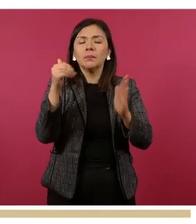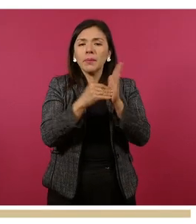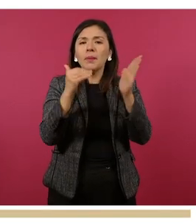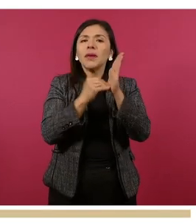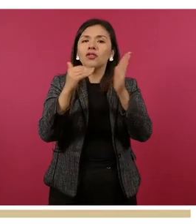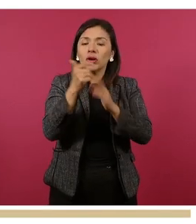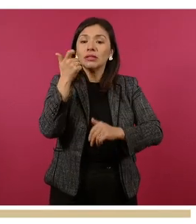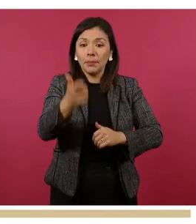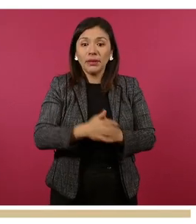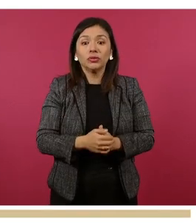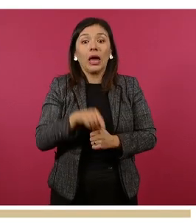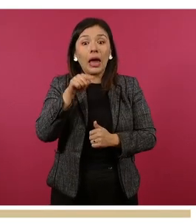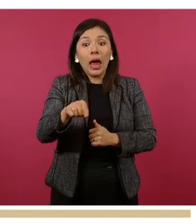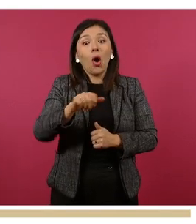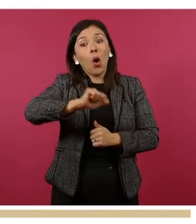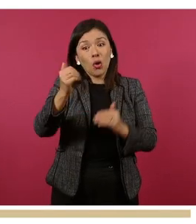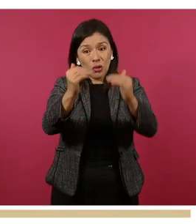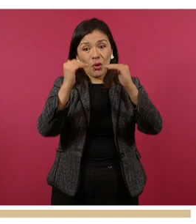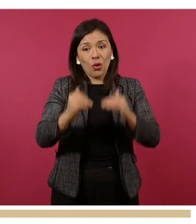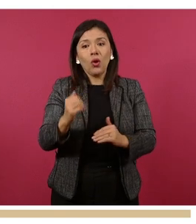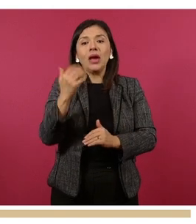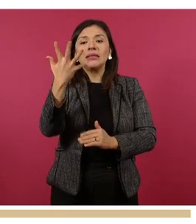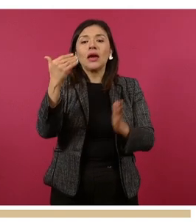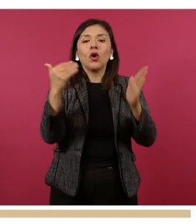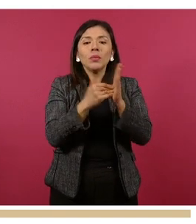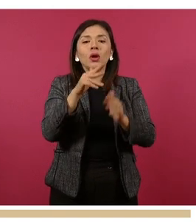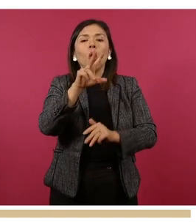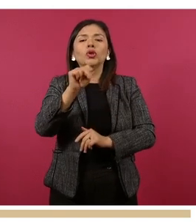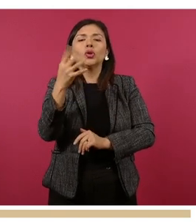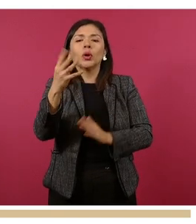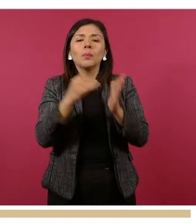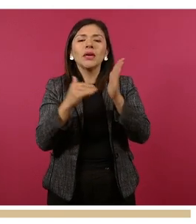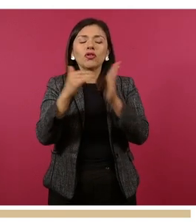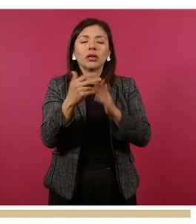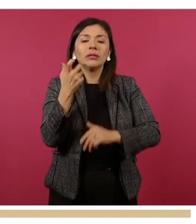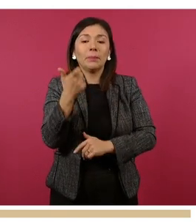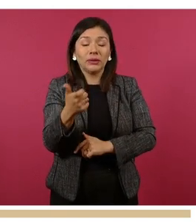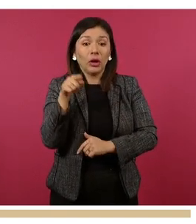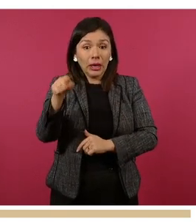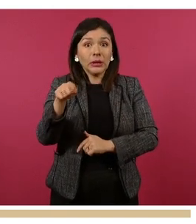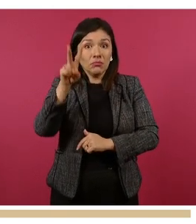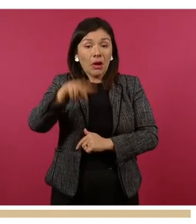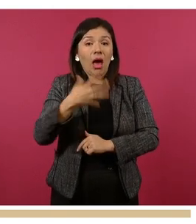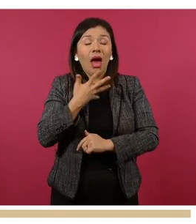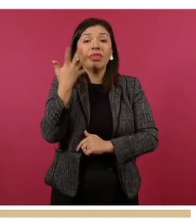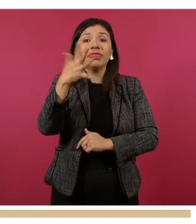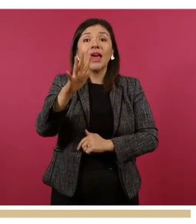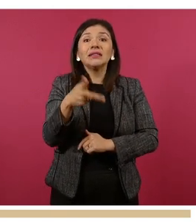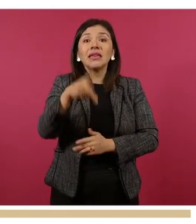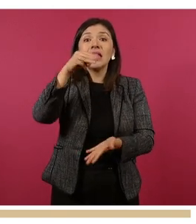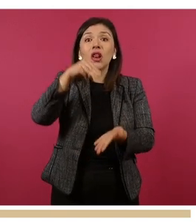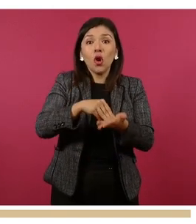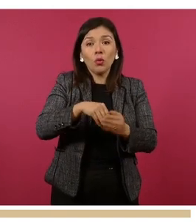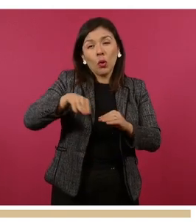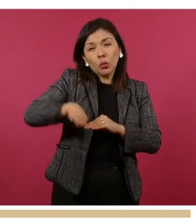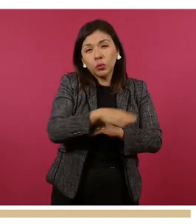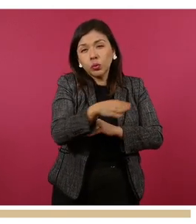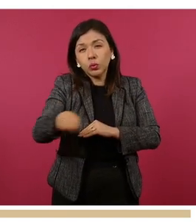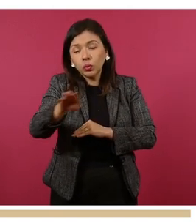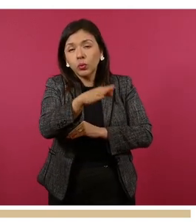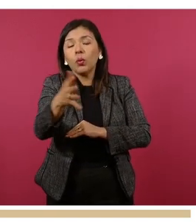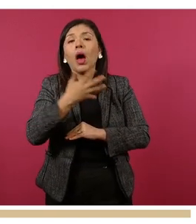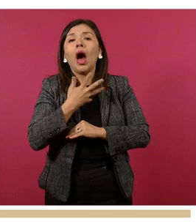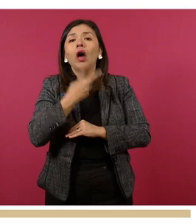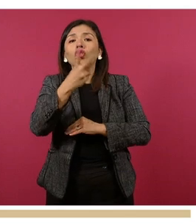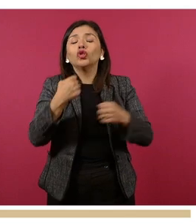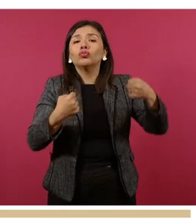Real del Monte de 5,84 millon de pesos este en particular si bien son 10 km tiene dos entronque seis